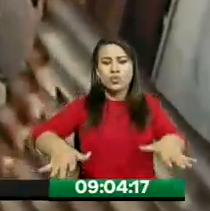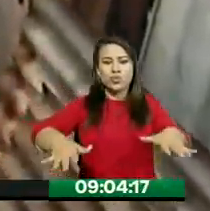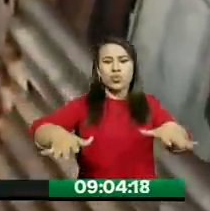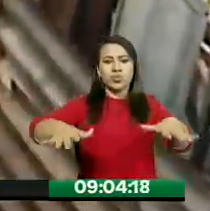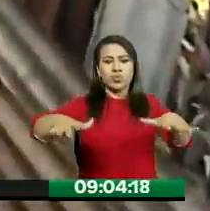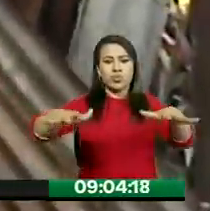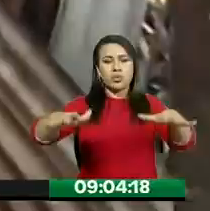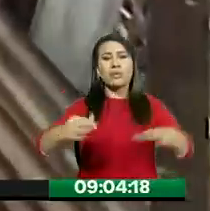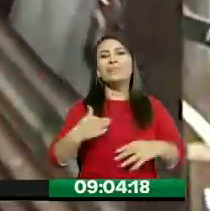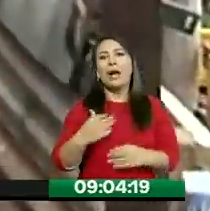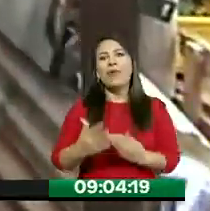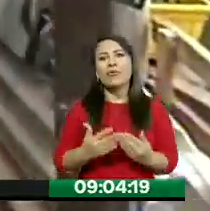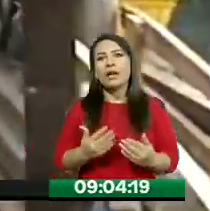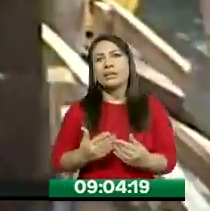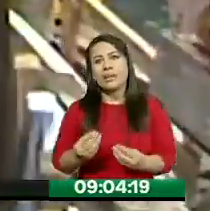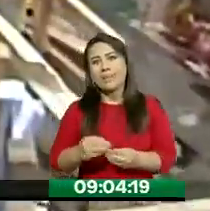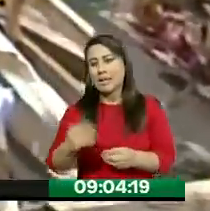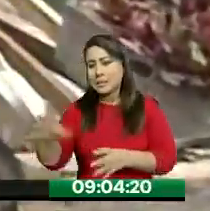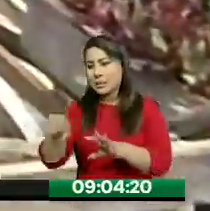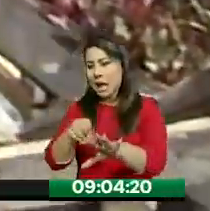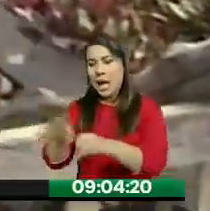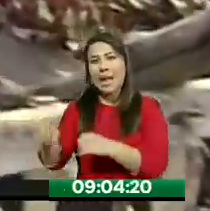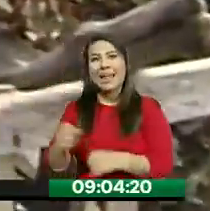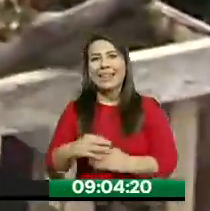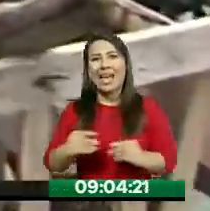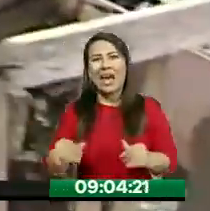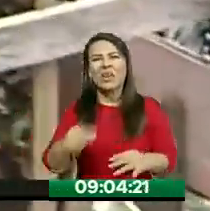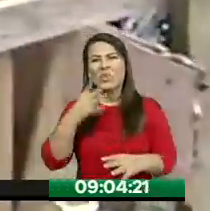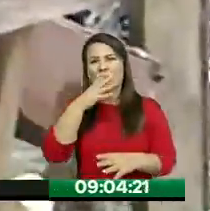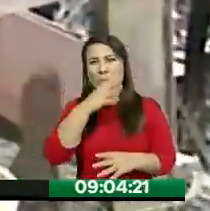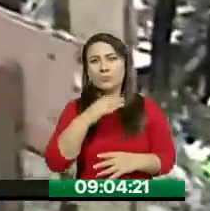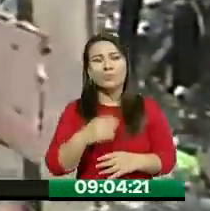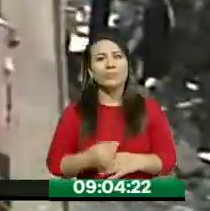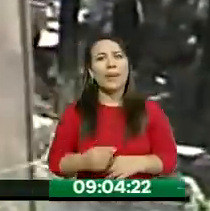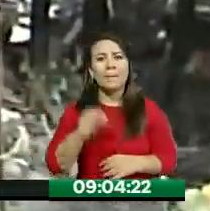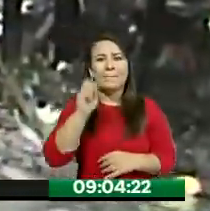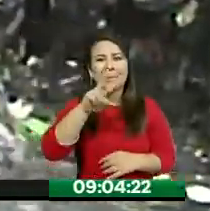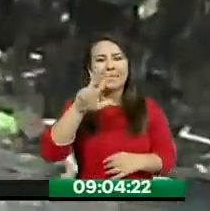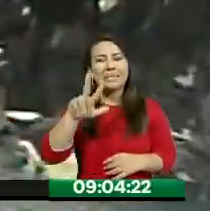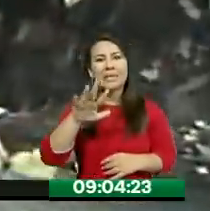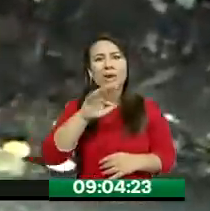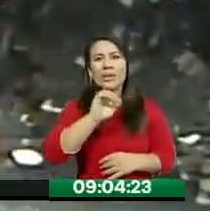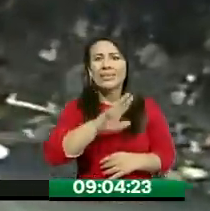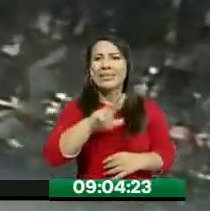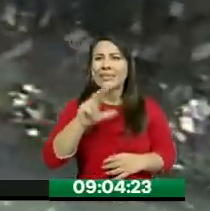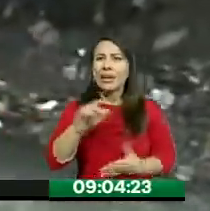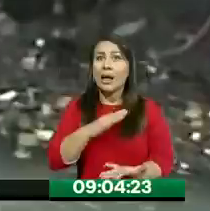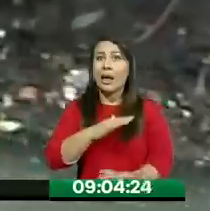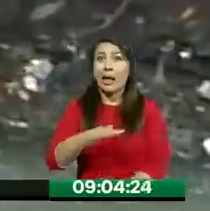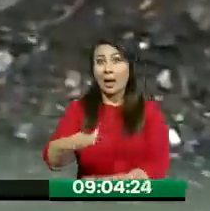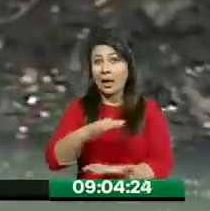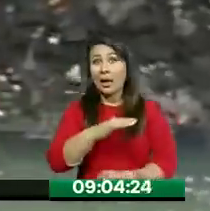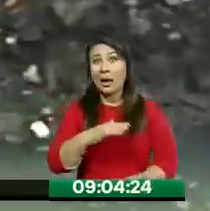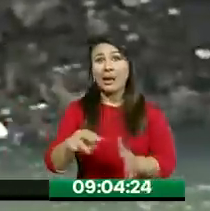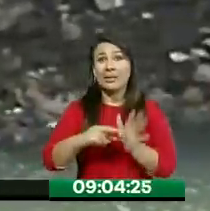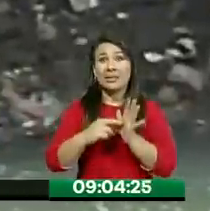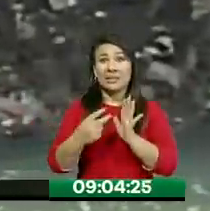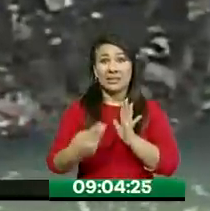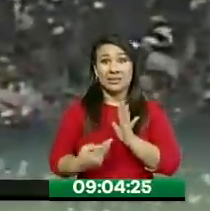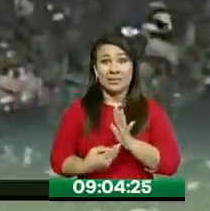personas detenidas es el resultado de las acciones ejecutadas. Con el fin de cometer el delito de contrabando. Se